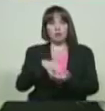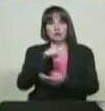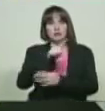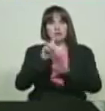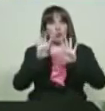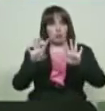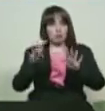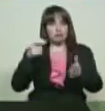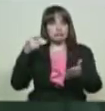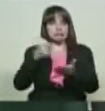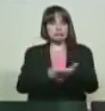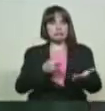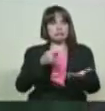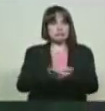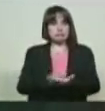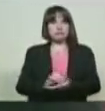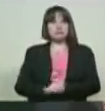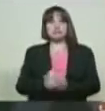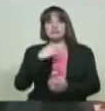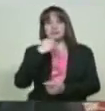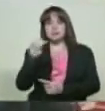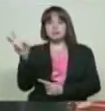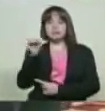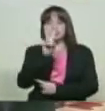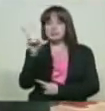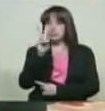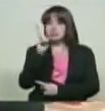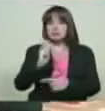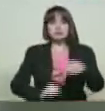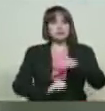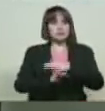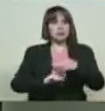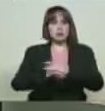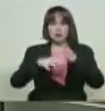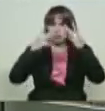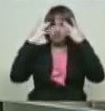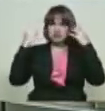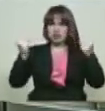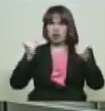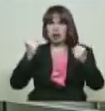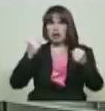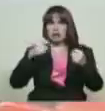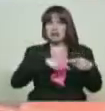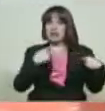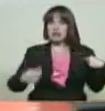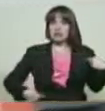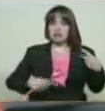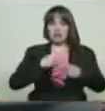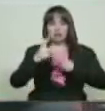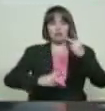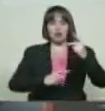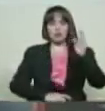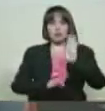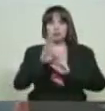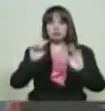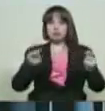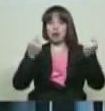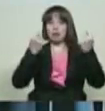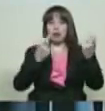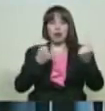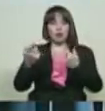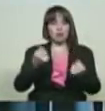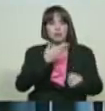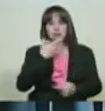Además, informó que Venezuela contará con el apoyo de expertos de China para fortalecer el programa de recuperación económica. Vamos a